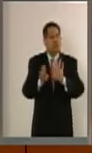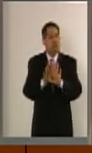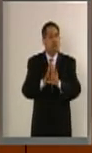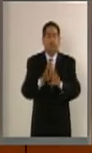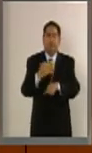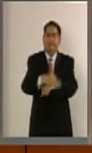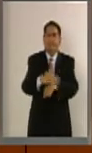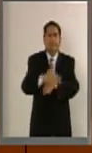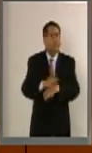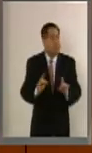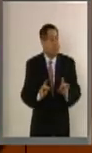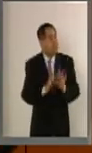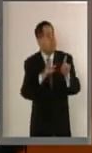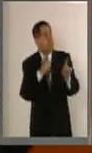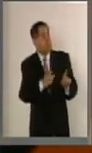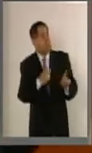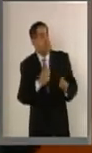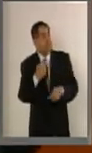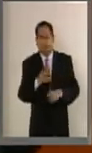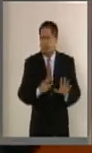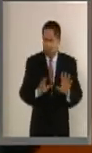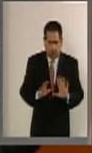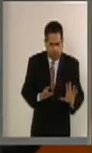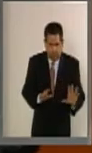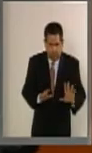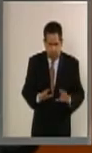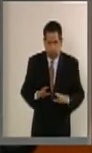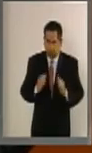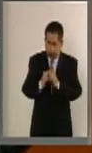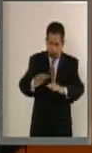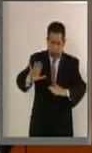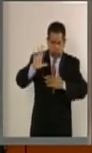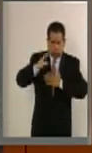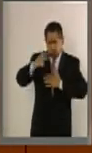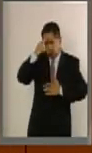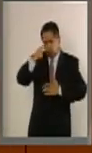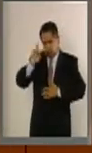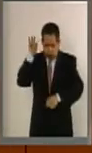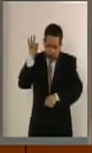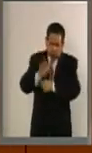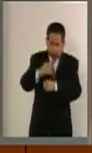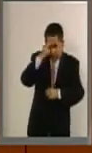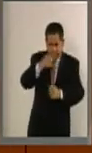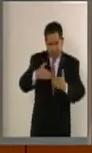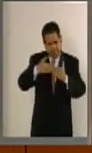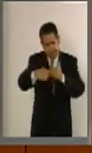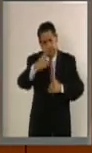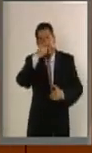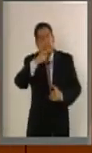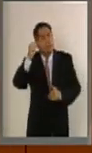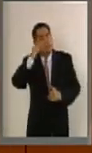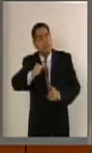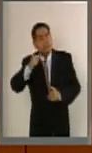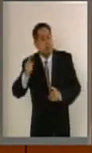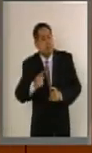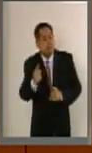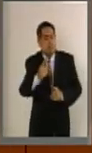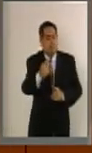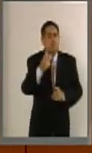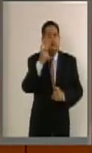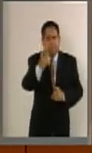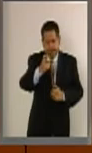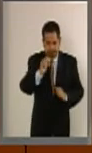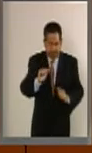transitoria, sino que sea un compromiso por México, hoy y por siempre. Ese es el